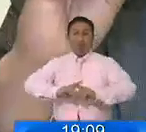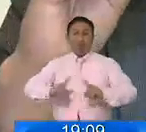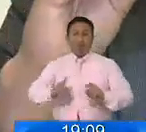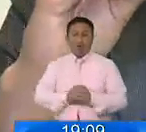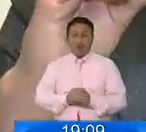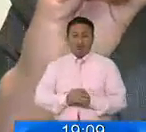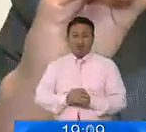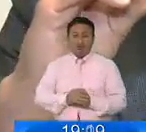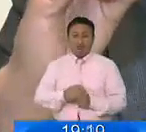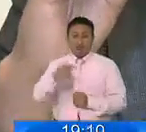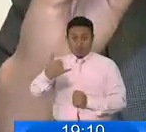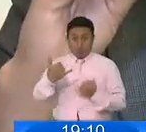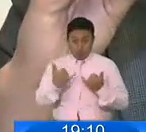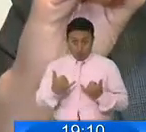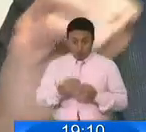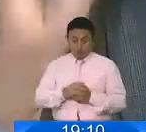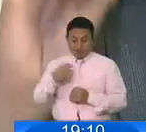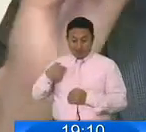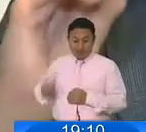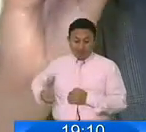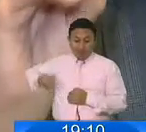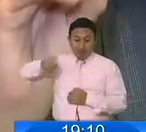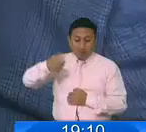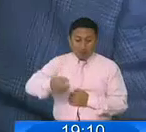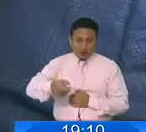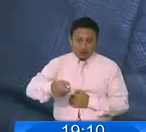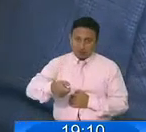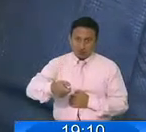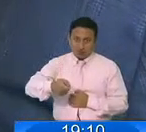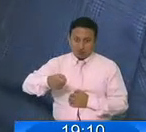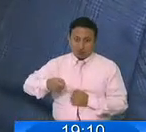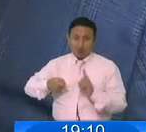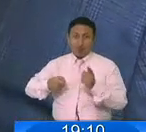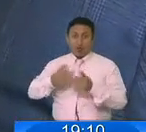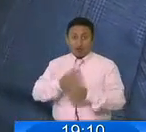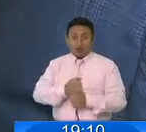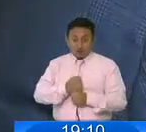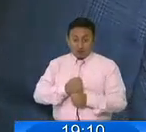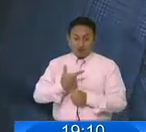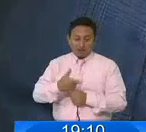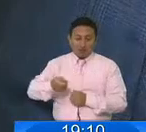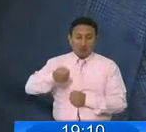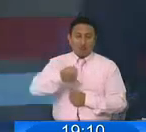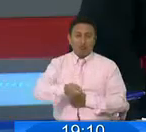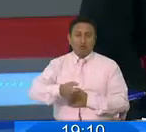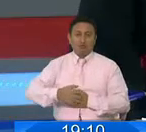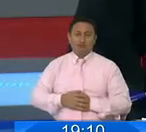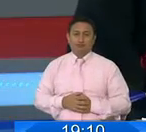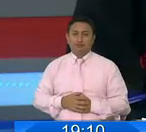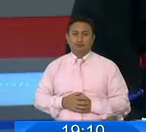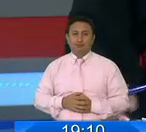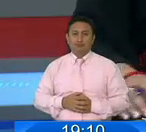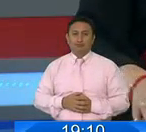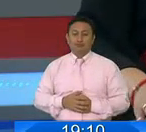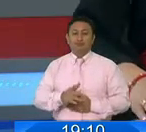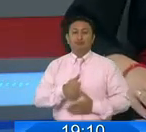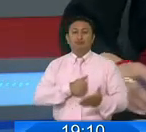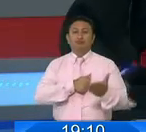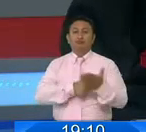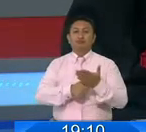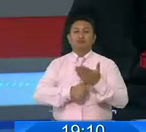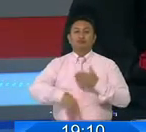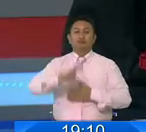invertir hasta que no esté más seguro enguita informó adriana rojas la ministra del interior